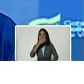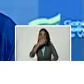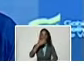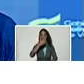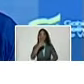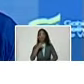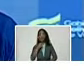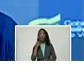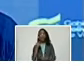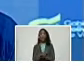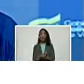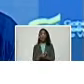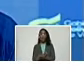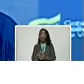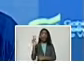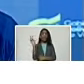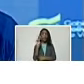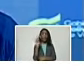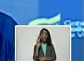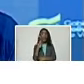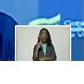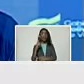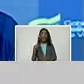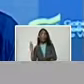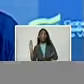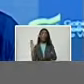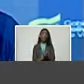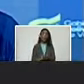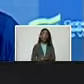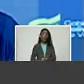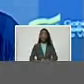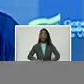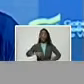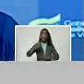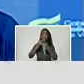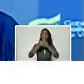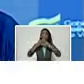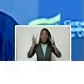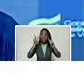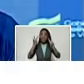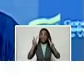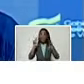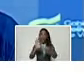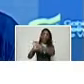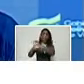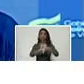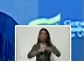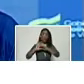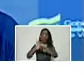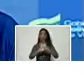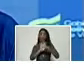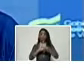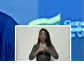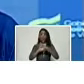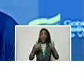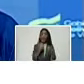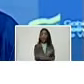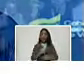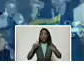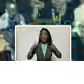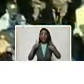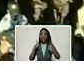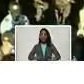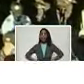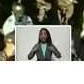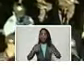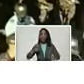de la muerte. En Venezuela lo que se va a imponer es la paz, la unión, la liberación y la